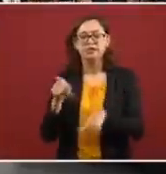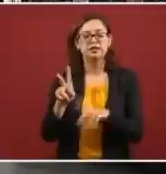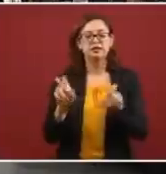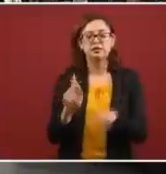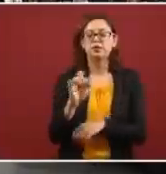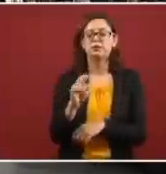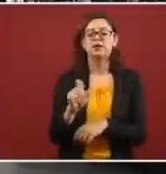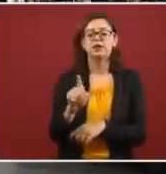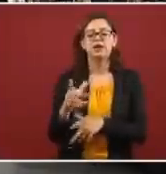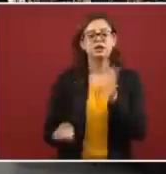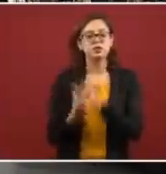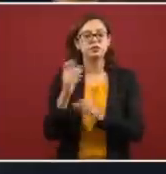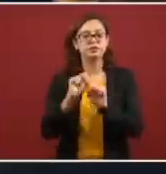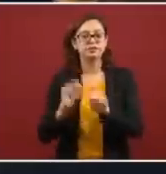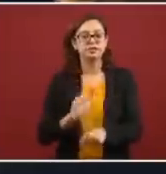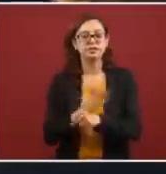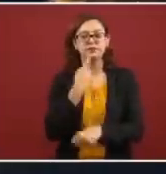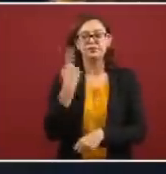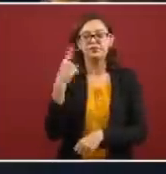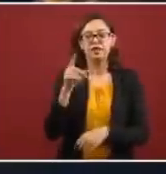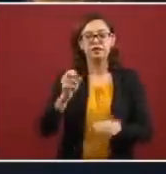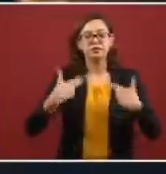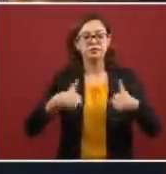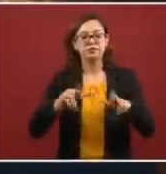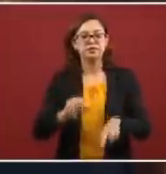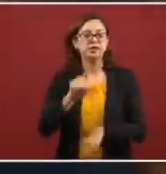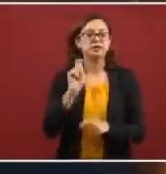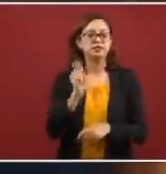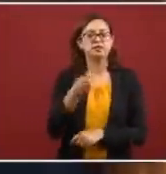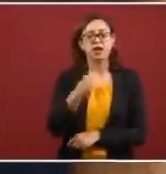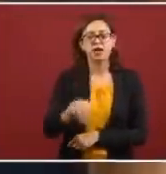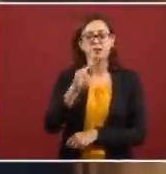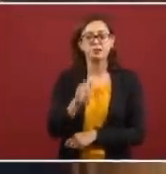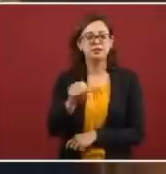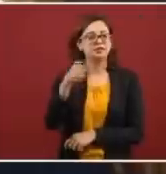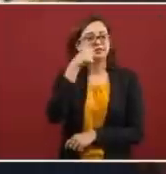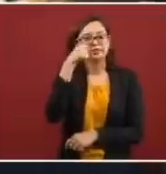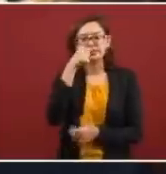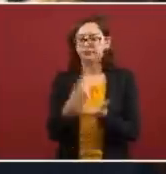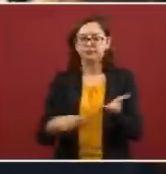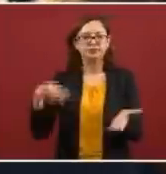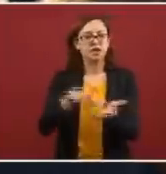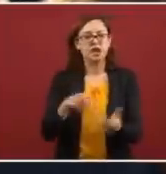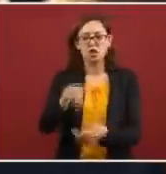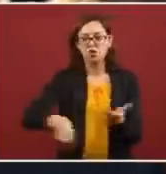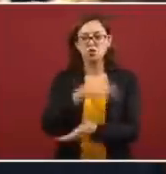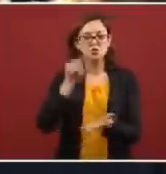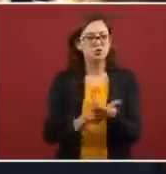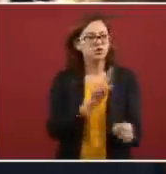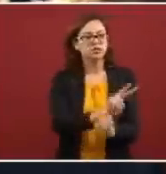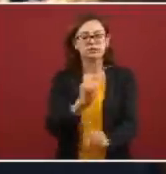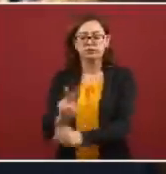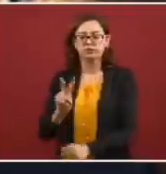nuevo sistema acusatorio el representante social es decir el ministerio público siempre está presente en este tipo de operativos